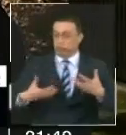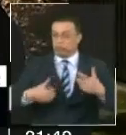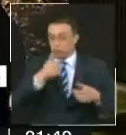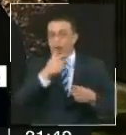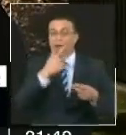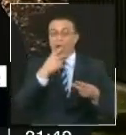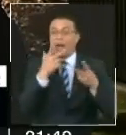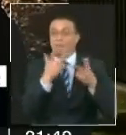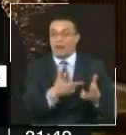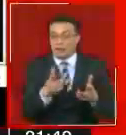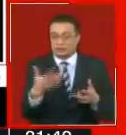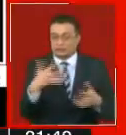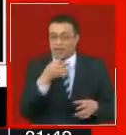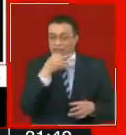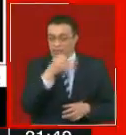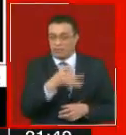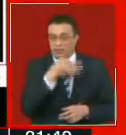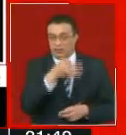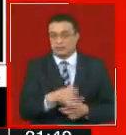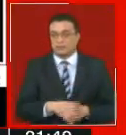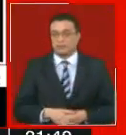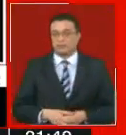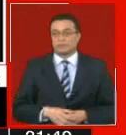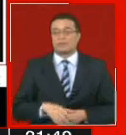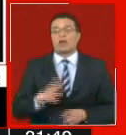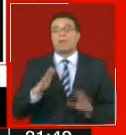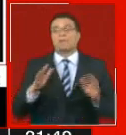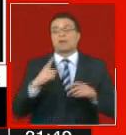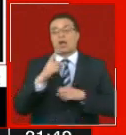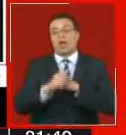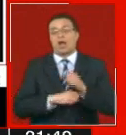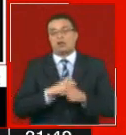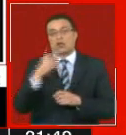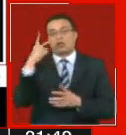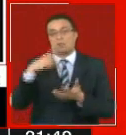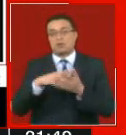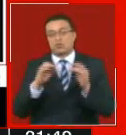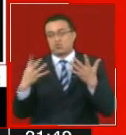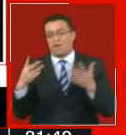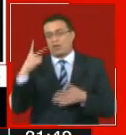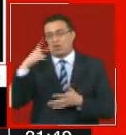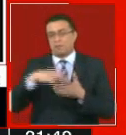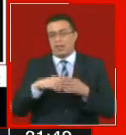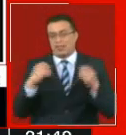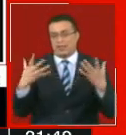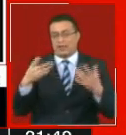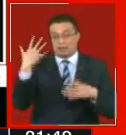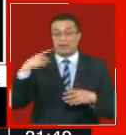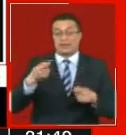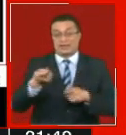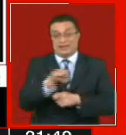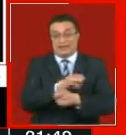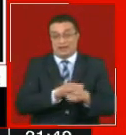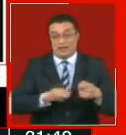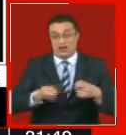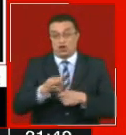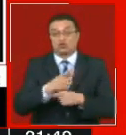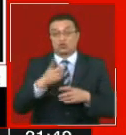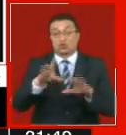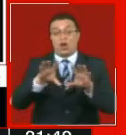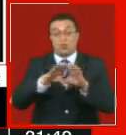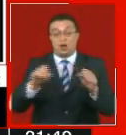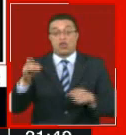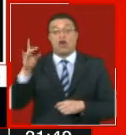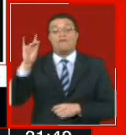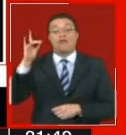la amenaza que que ha vertido e por ahí por el año 2009 2010 usted me puede corregir cuando se negocia un acuerdo con Bolivia respecto